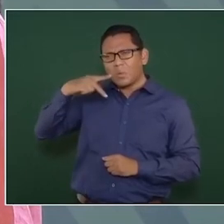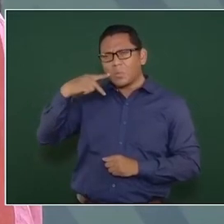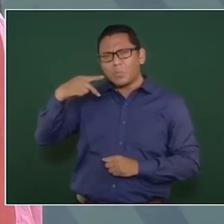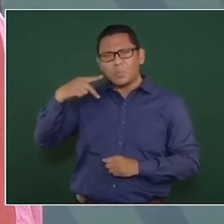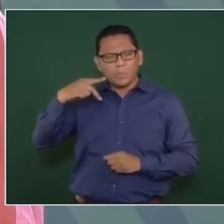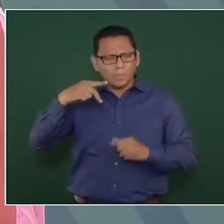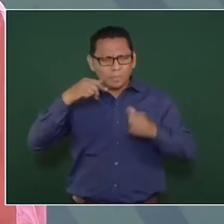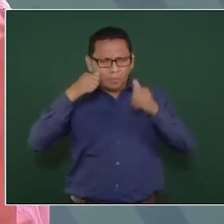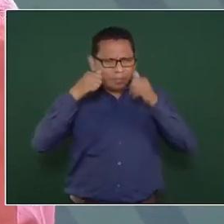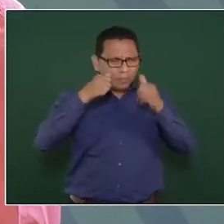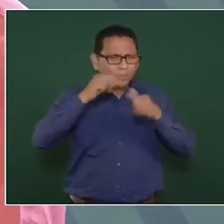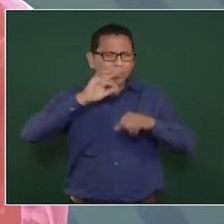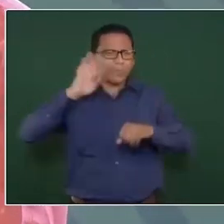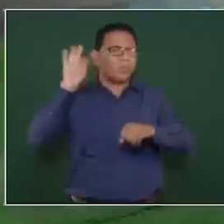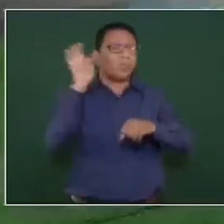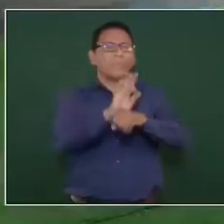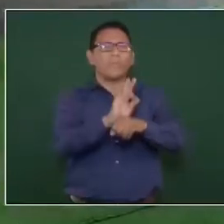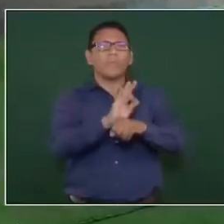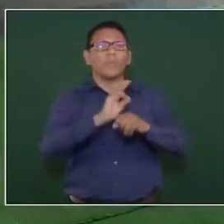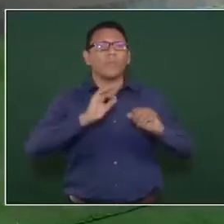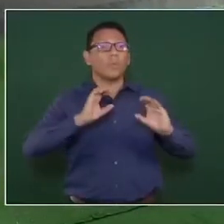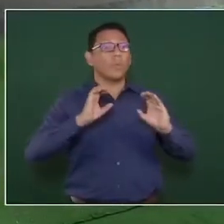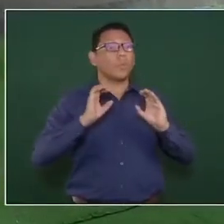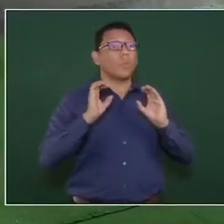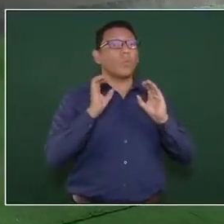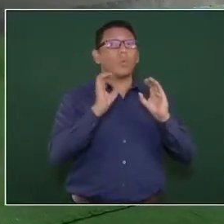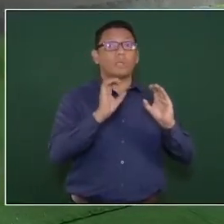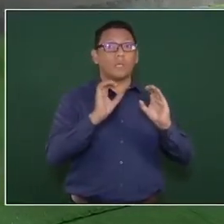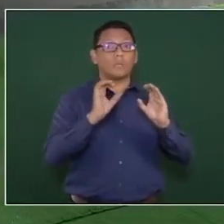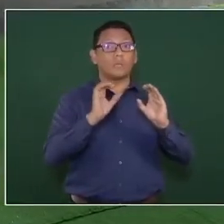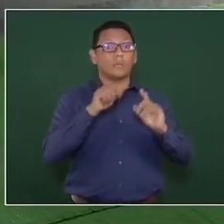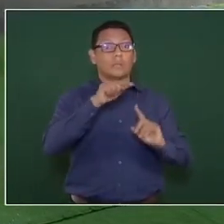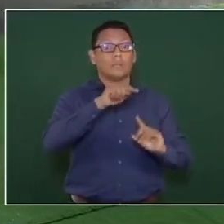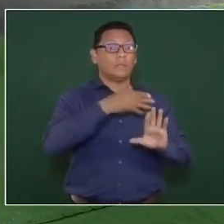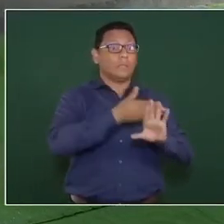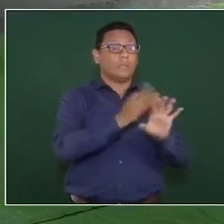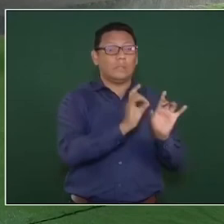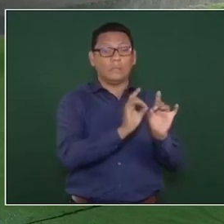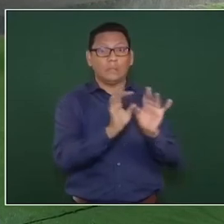para garantizar protección y asilo a perseguidos